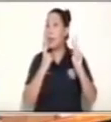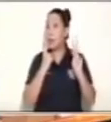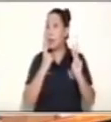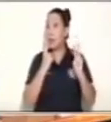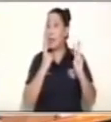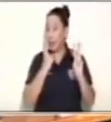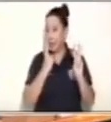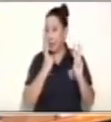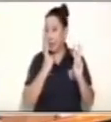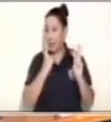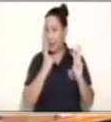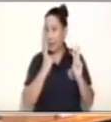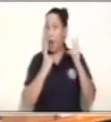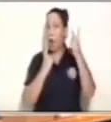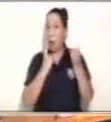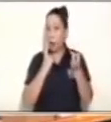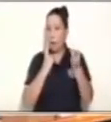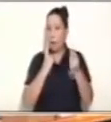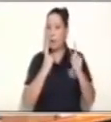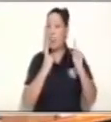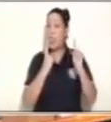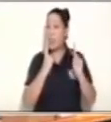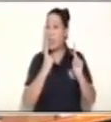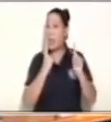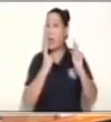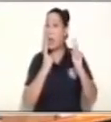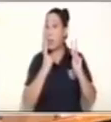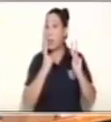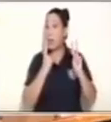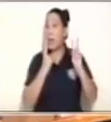S, S. Una última vez.